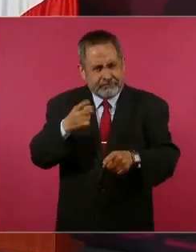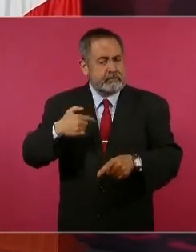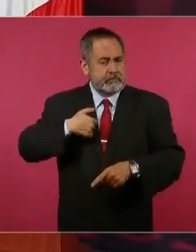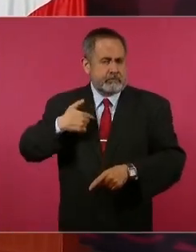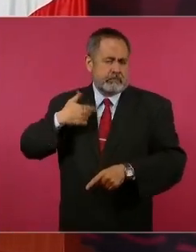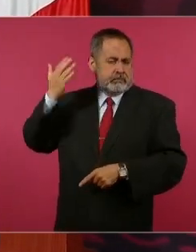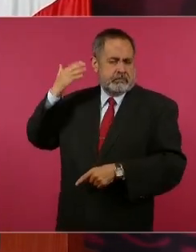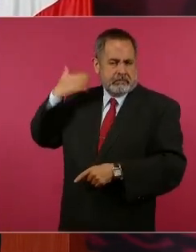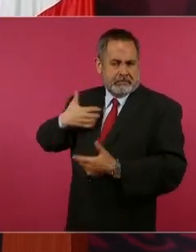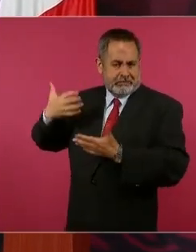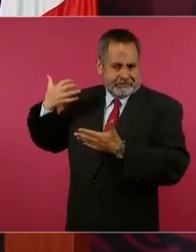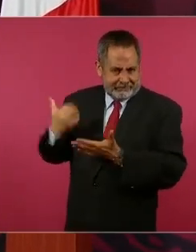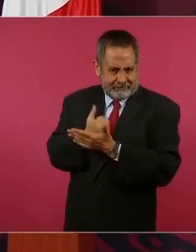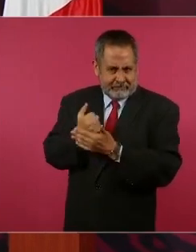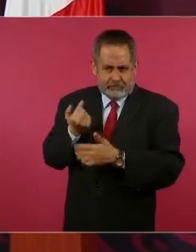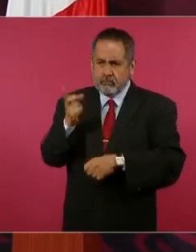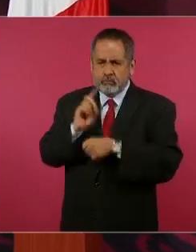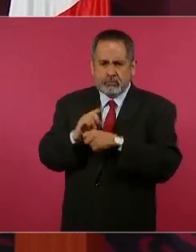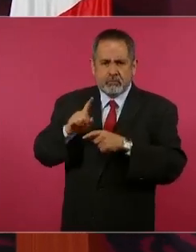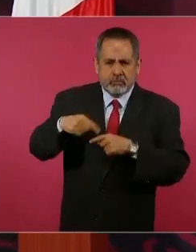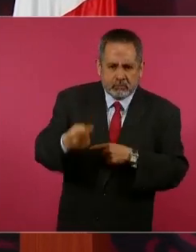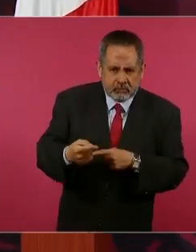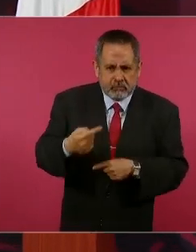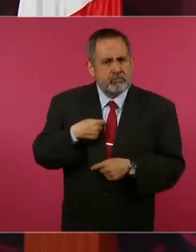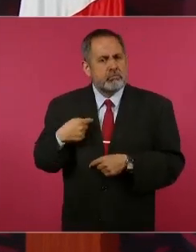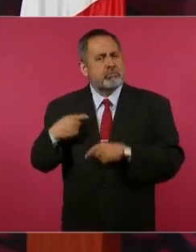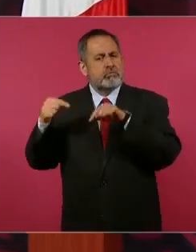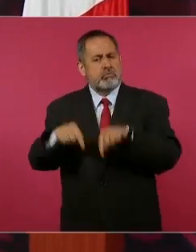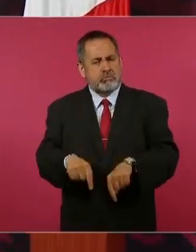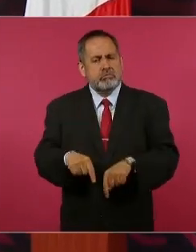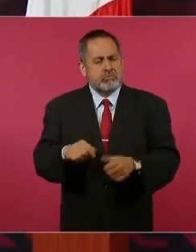nuestro triunfo, estuve aquí en Palacio,